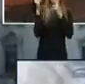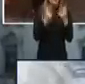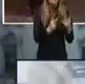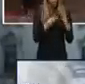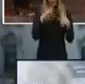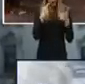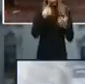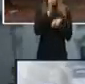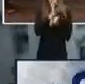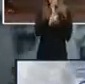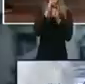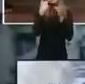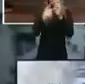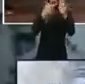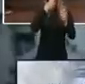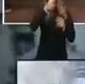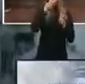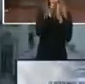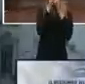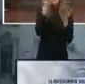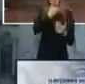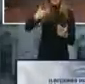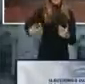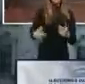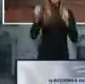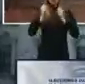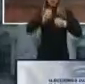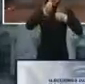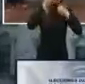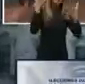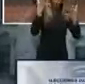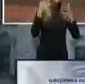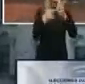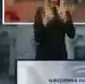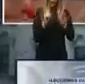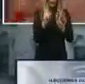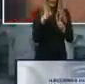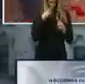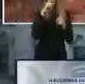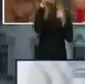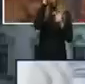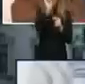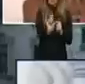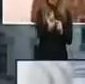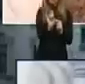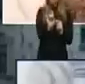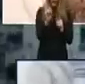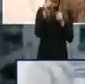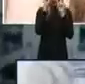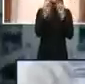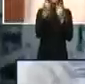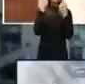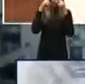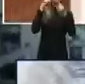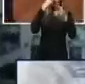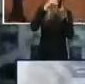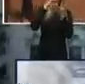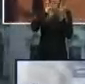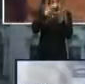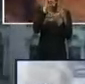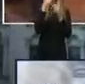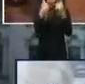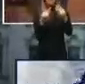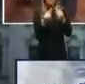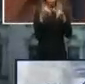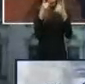conferencia de prensa que eventualmente se va a dar en un punto que todavía no se ha confirmado, pero que nosotros vamos